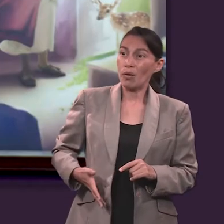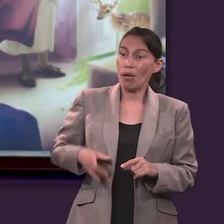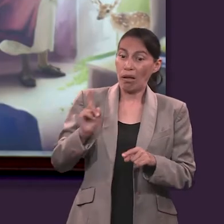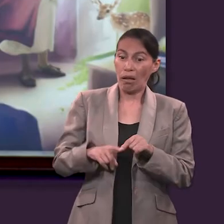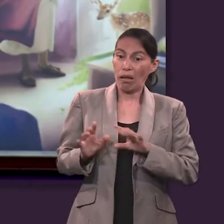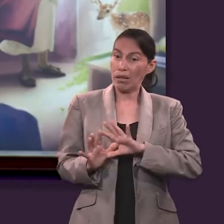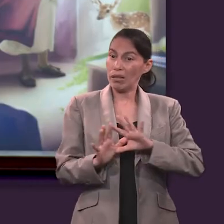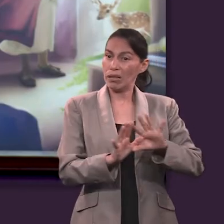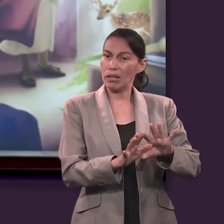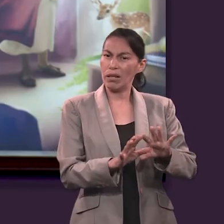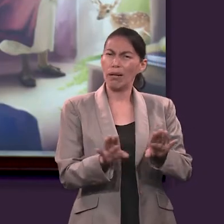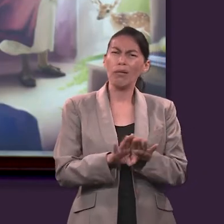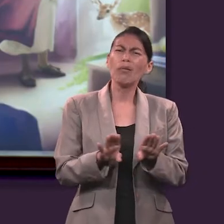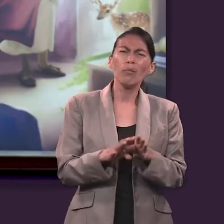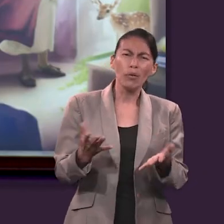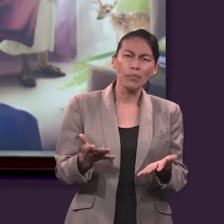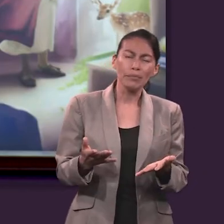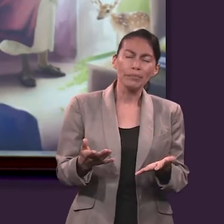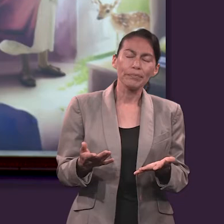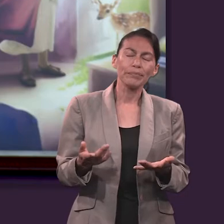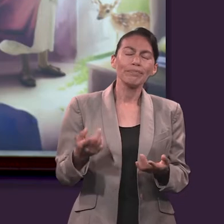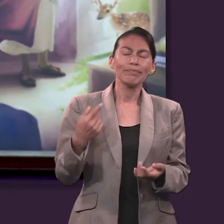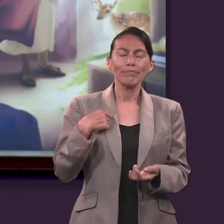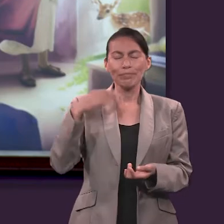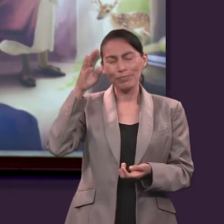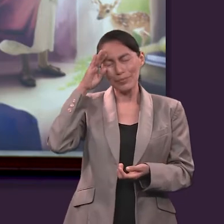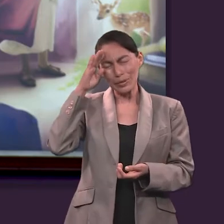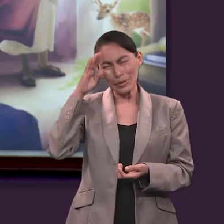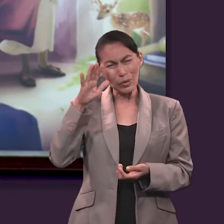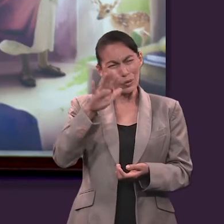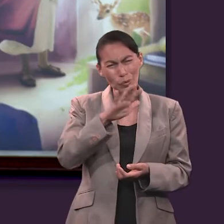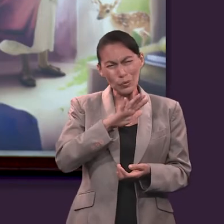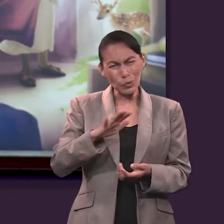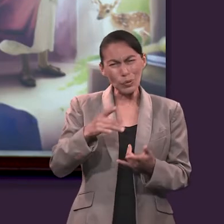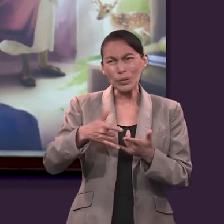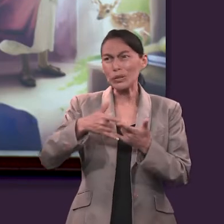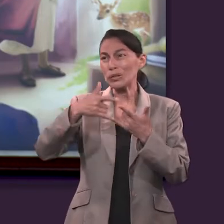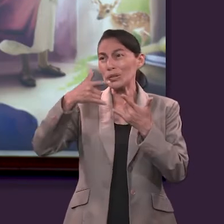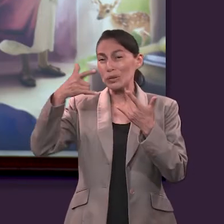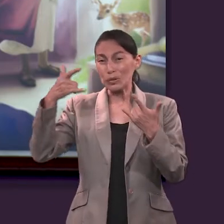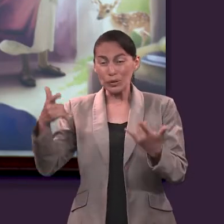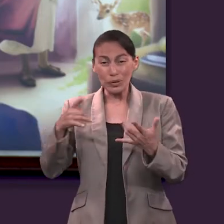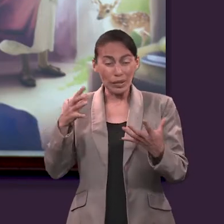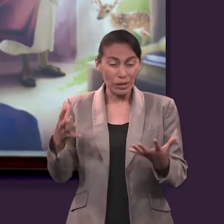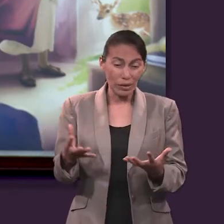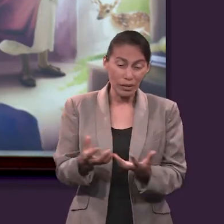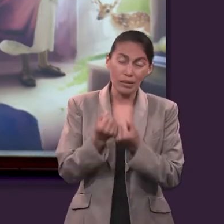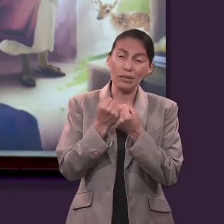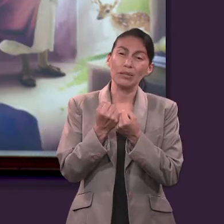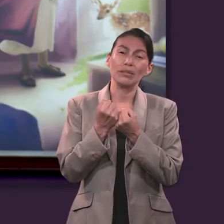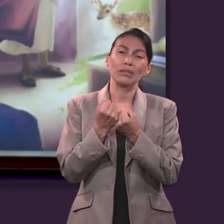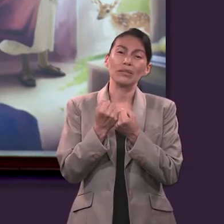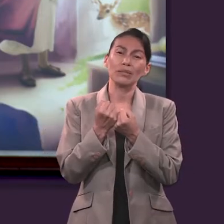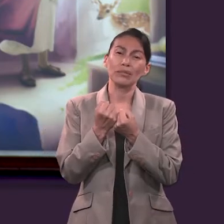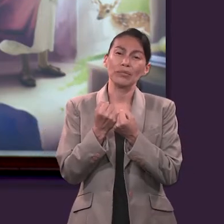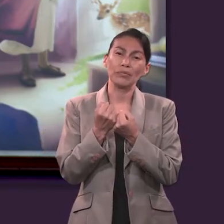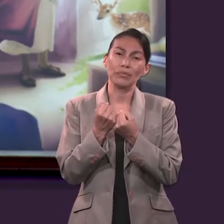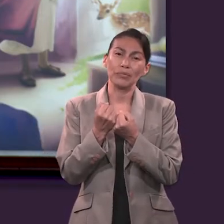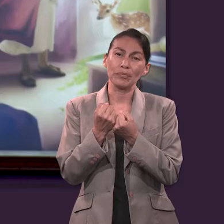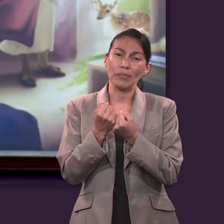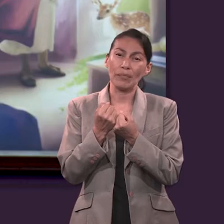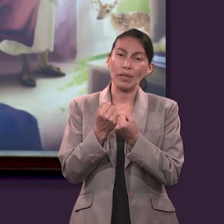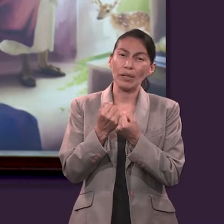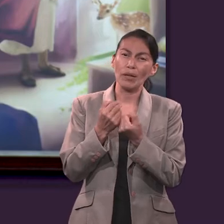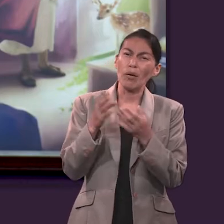luz no solo de la cruz de Jesús, sino de toda la historia de la redención, cuando uno es consciente de que